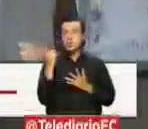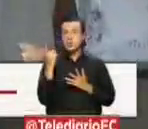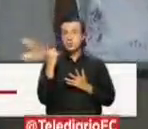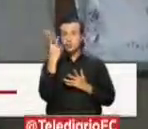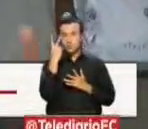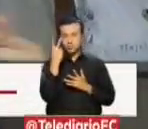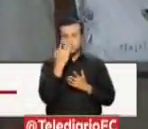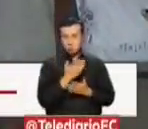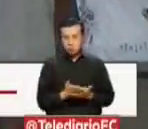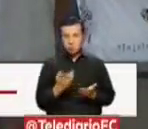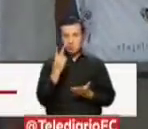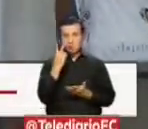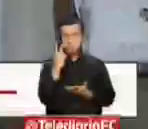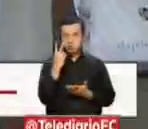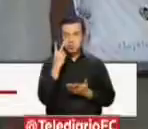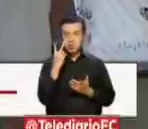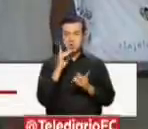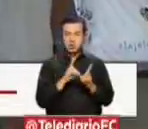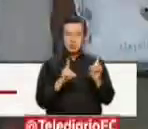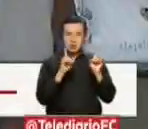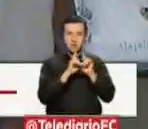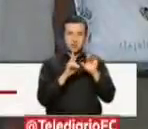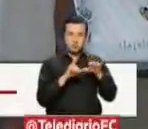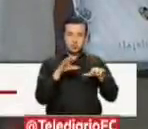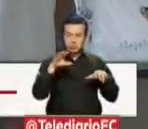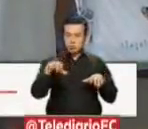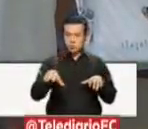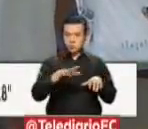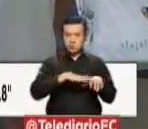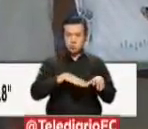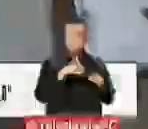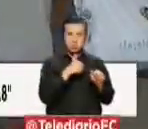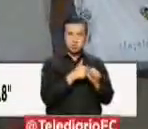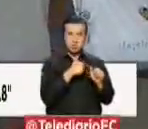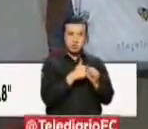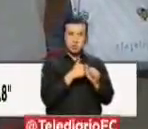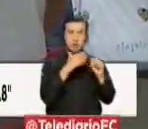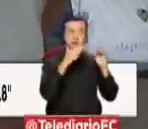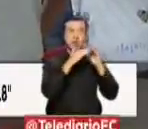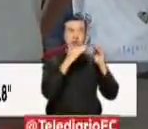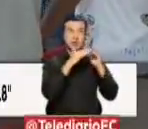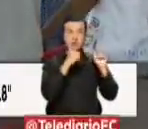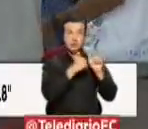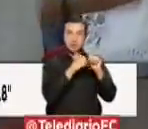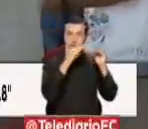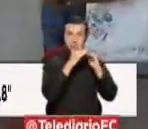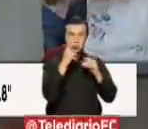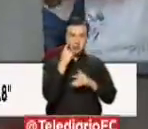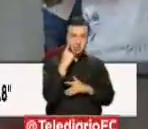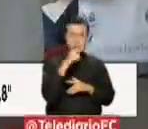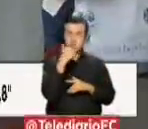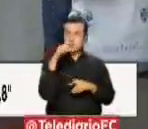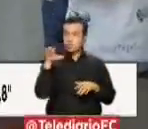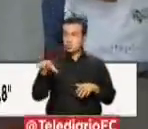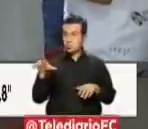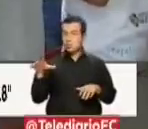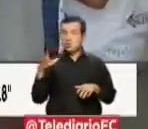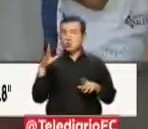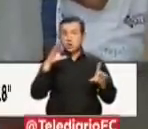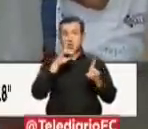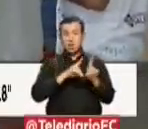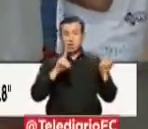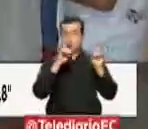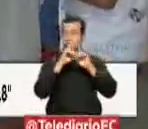dos aparatos que transmitan datos. Los unos van a estar ubicados cerca de los medidores de las casas y necesitan que el otro aparato receptor de